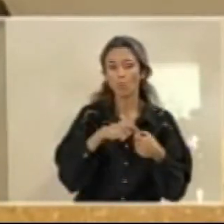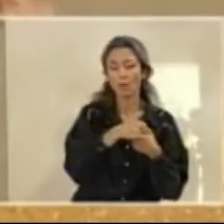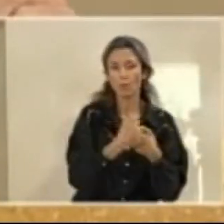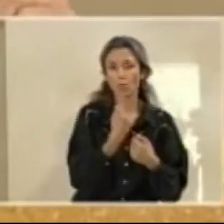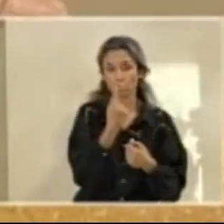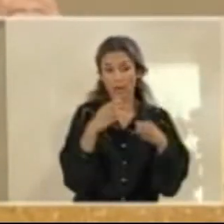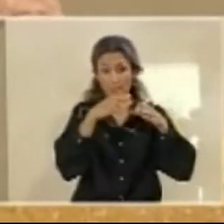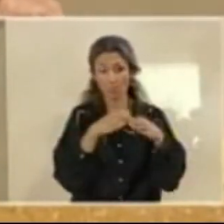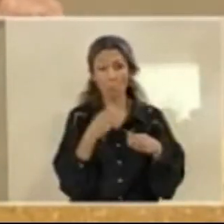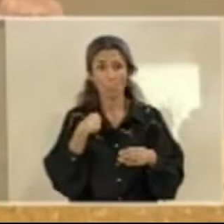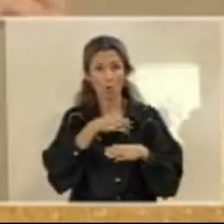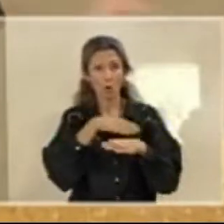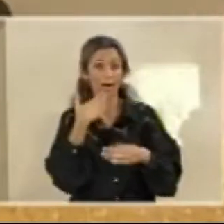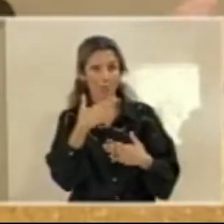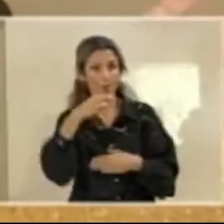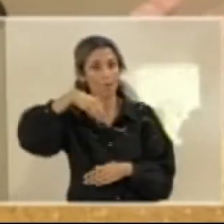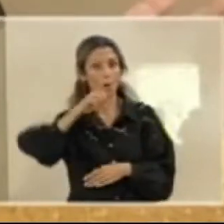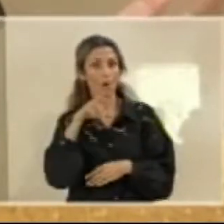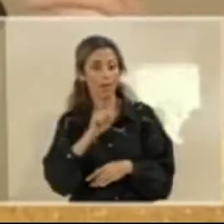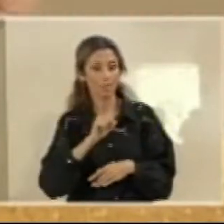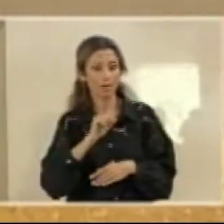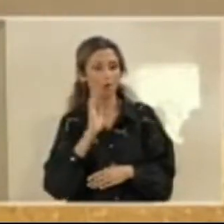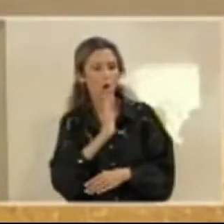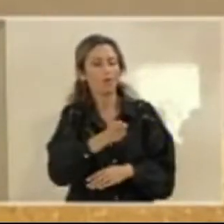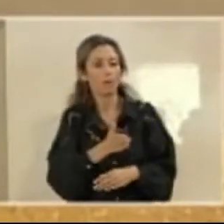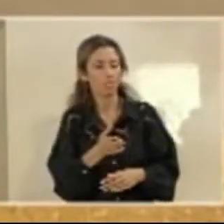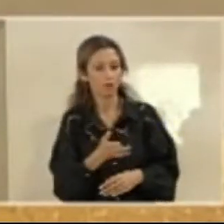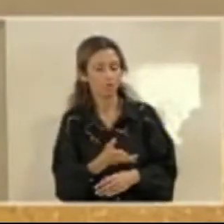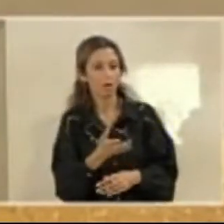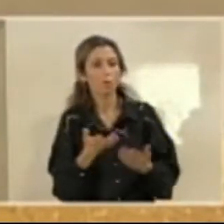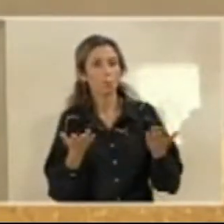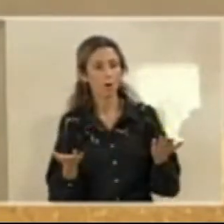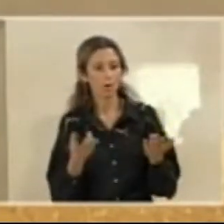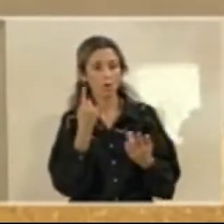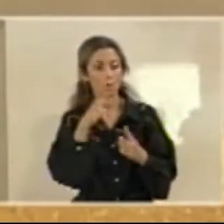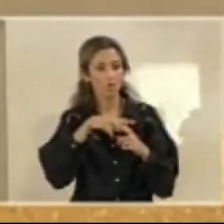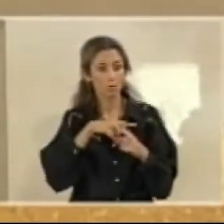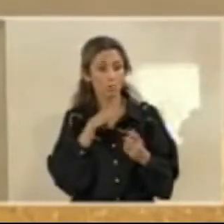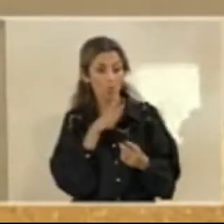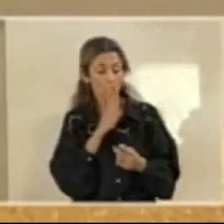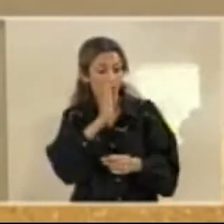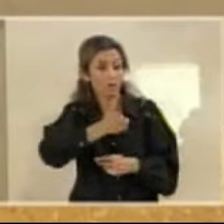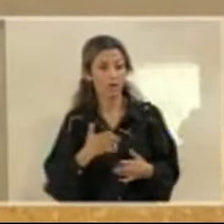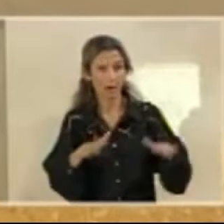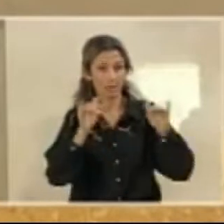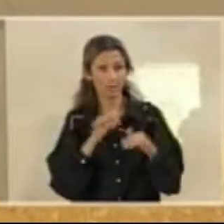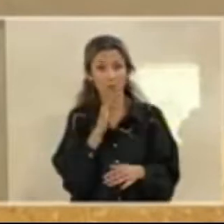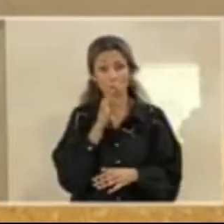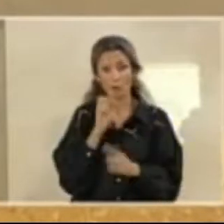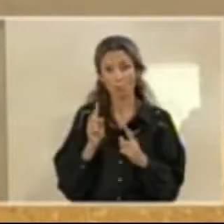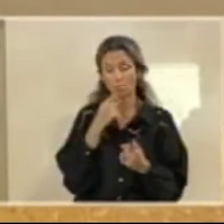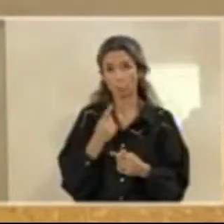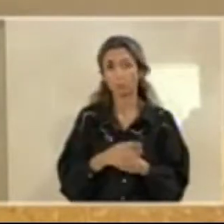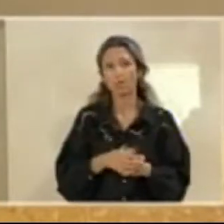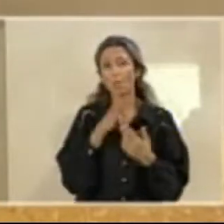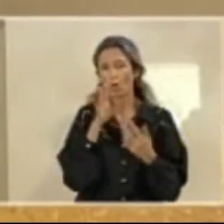señor García Molina que esté condenado o tenga el juicio oral porque ustedes han hablado de imputado Claro que sí pero fíjense Qué